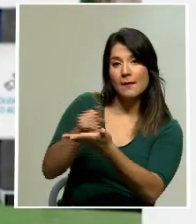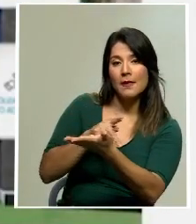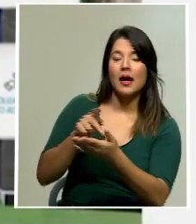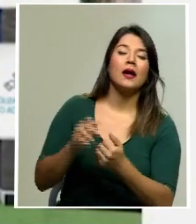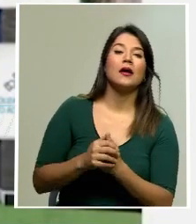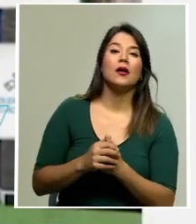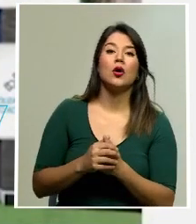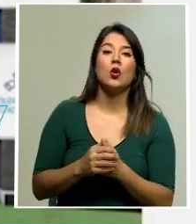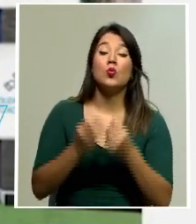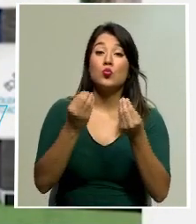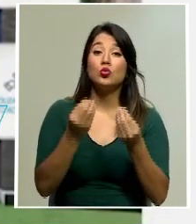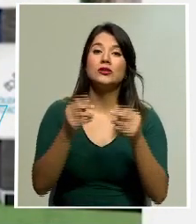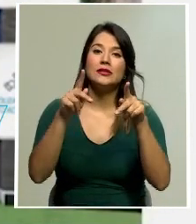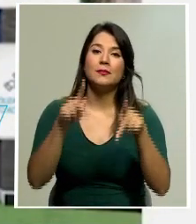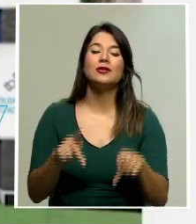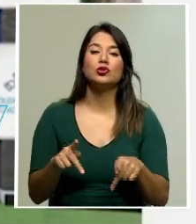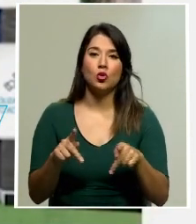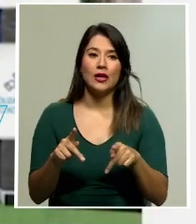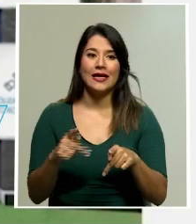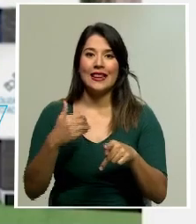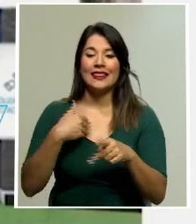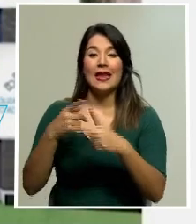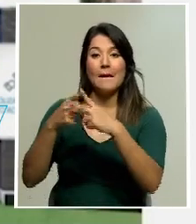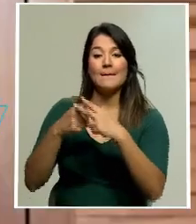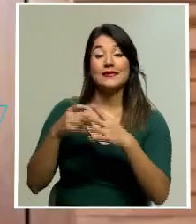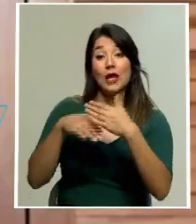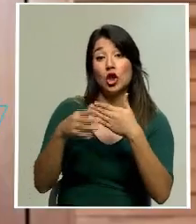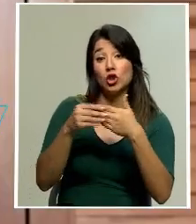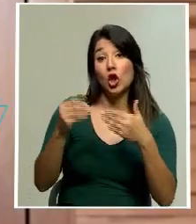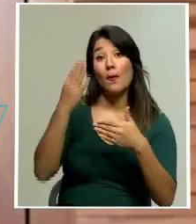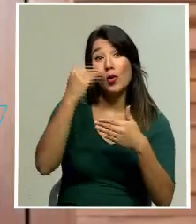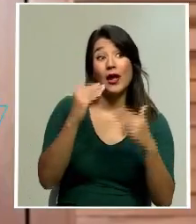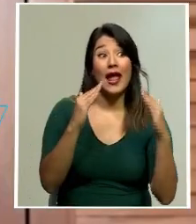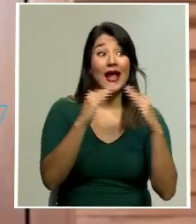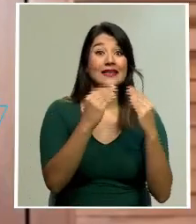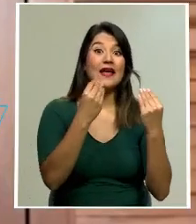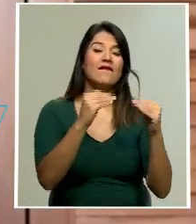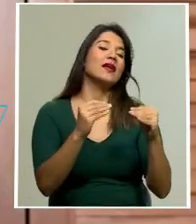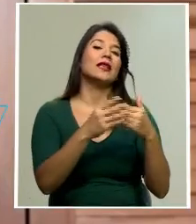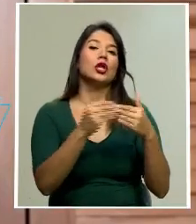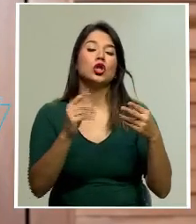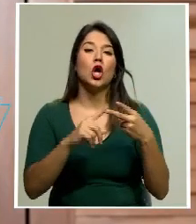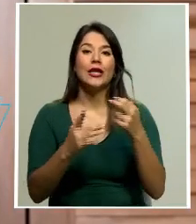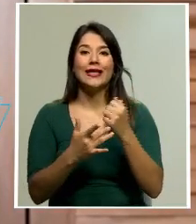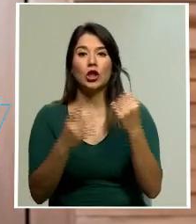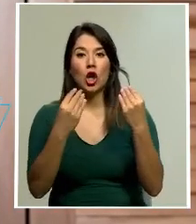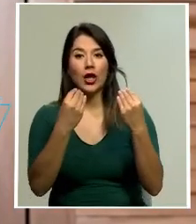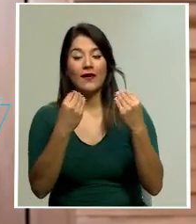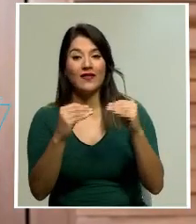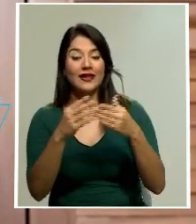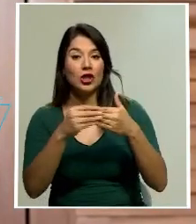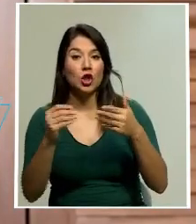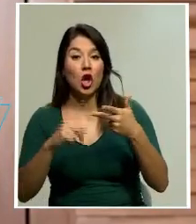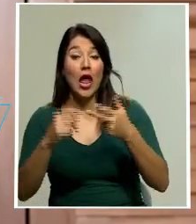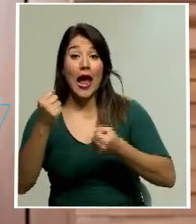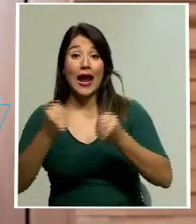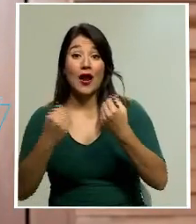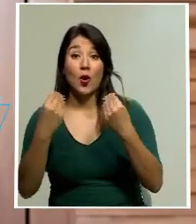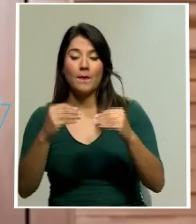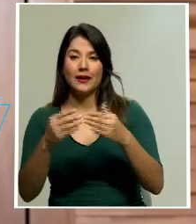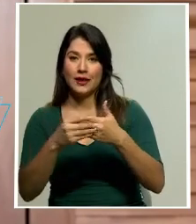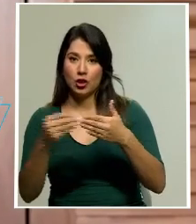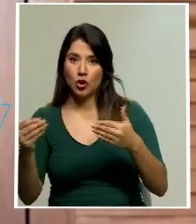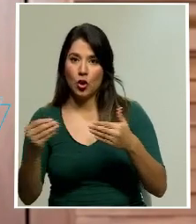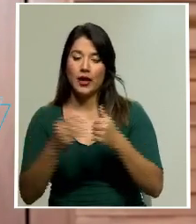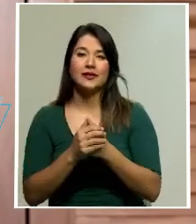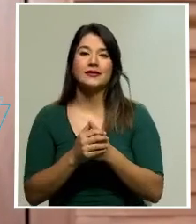porque las casas se están vendiendo en dólares, vehículos en dólares, también la tecnología está en dólares y muchos productos de los que compramos están